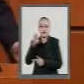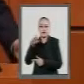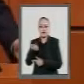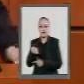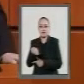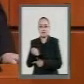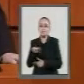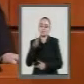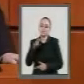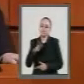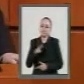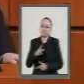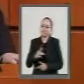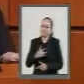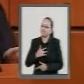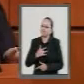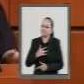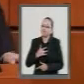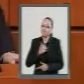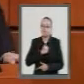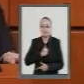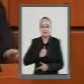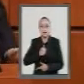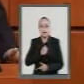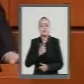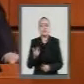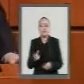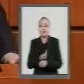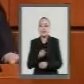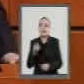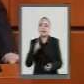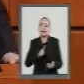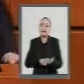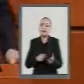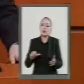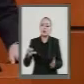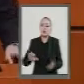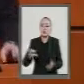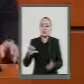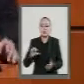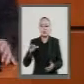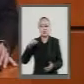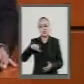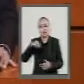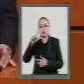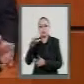lamentamos profundamente los hechos ocurridos esta madrugada en Monterrey, Nuevo León.